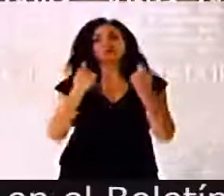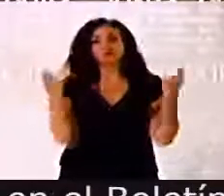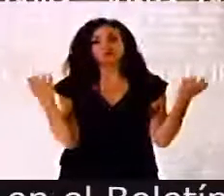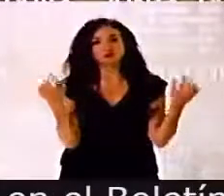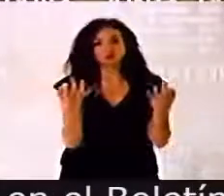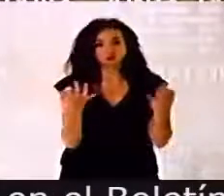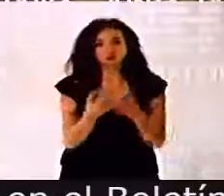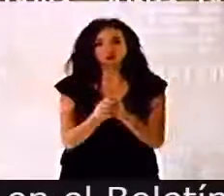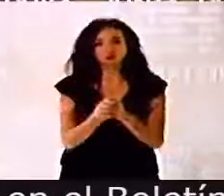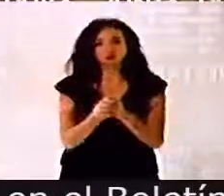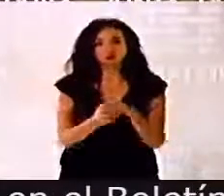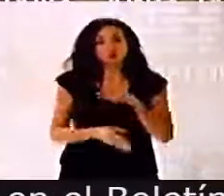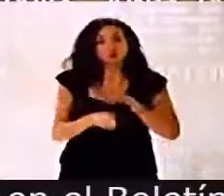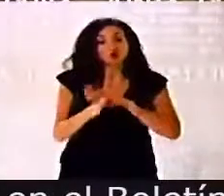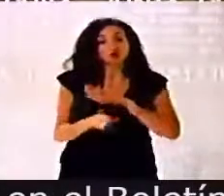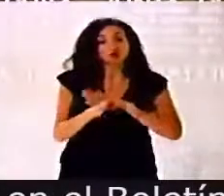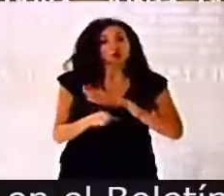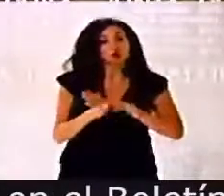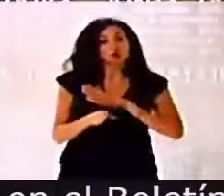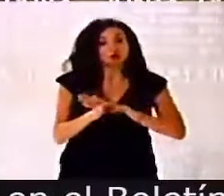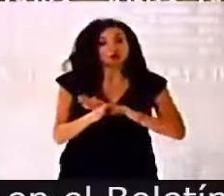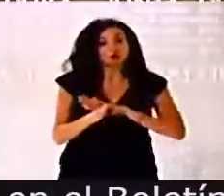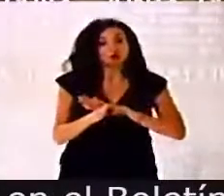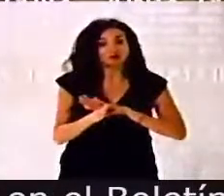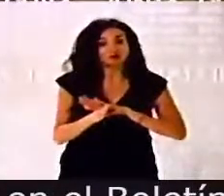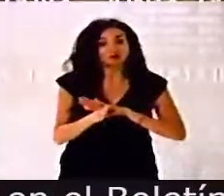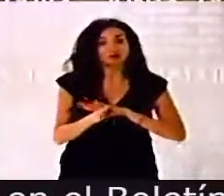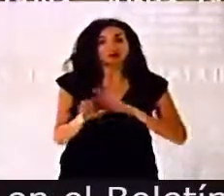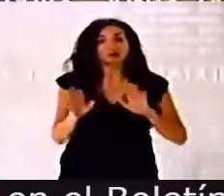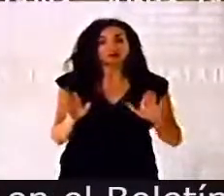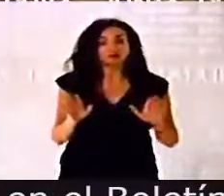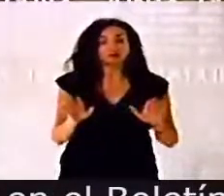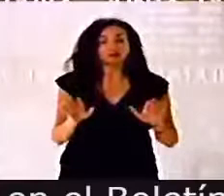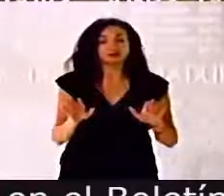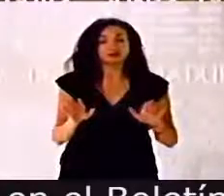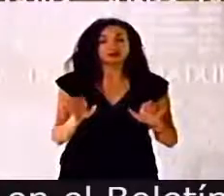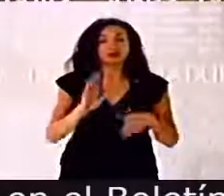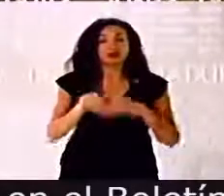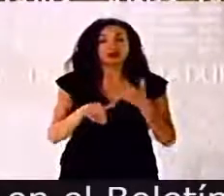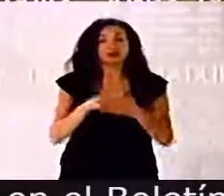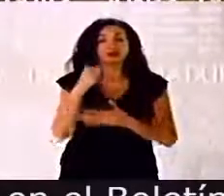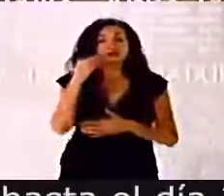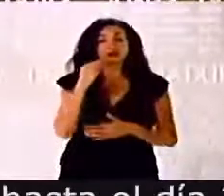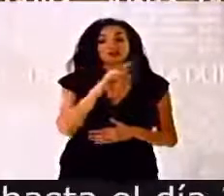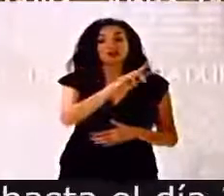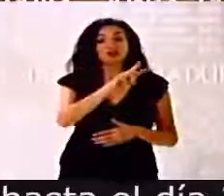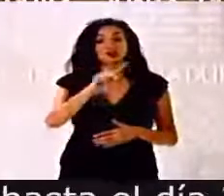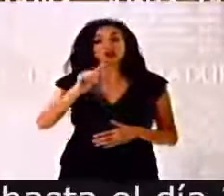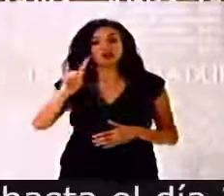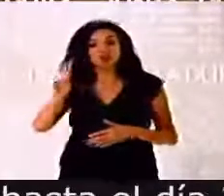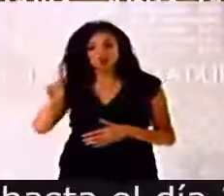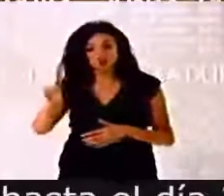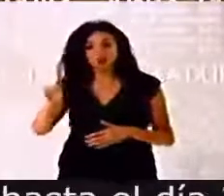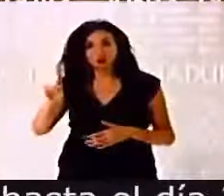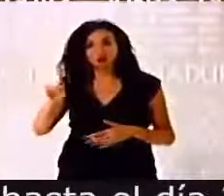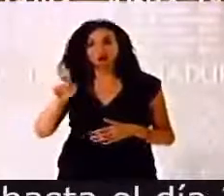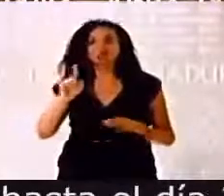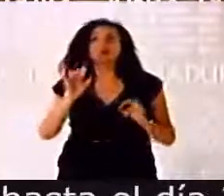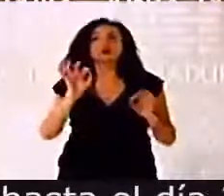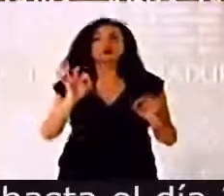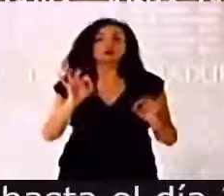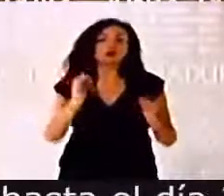vigor, a pesar de que hasta el día 21 las competencias delegadas las asuman los jefes de los ejecutivos